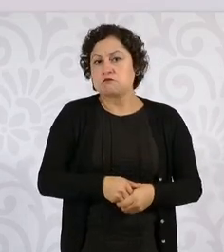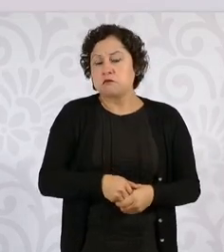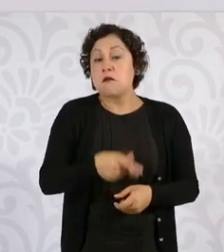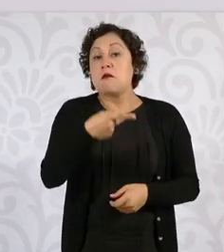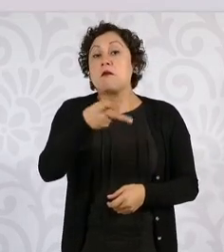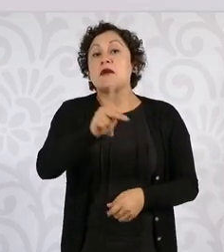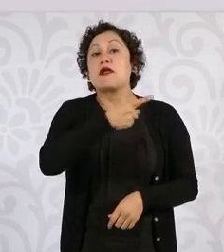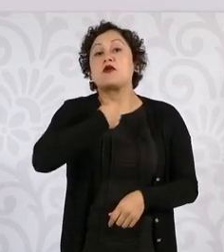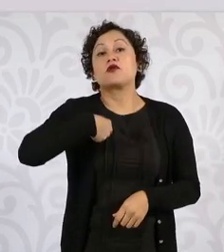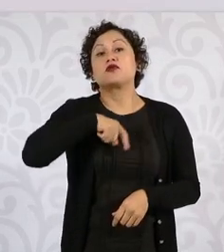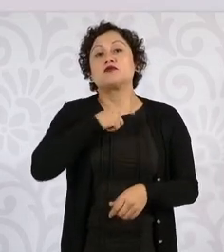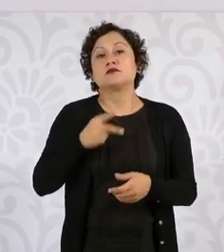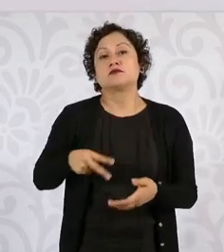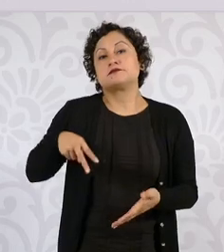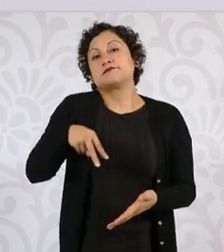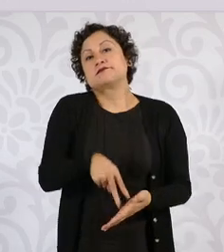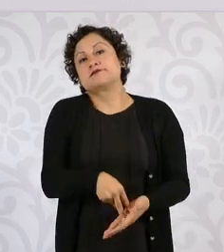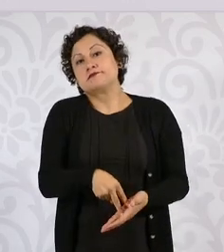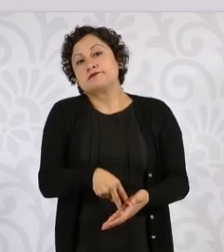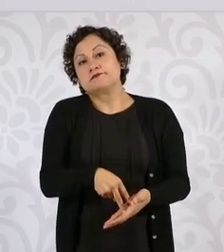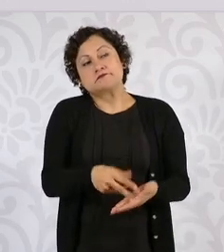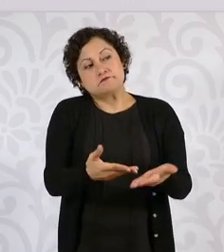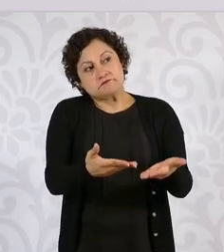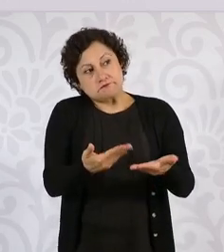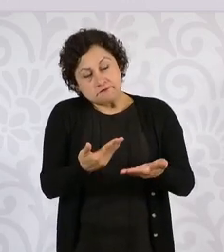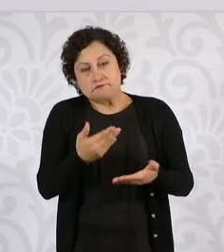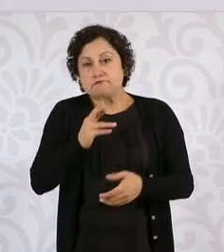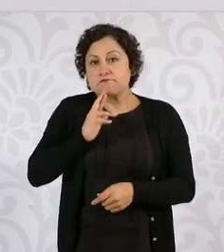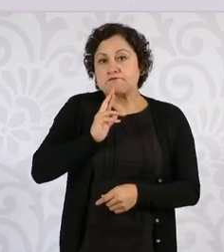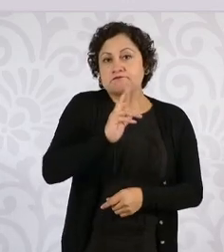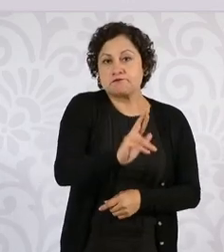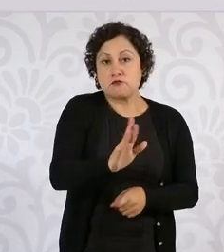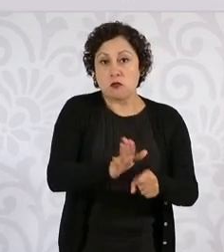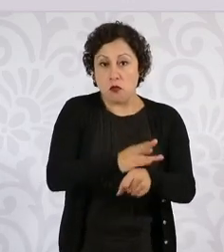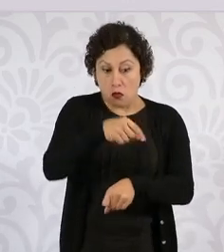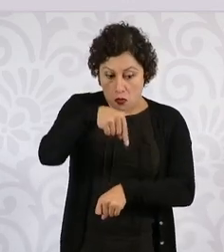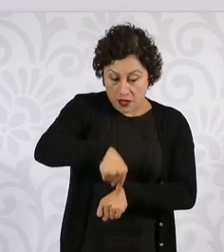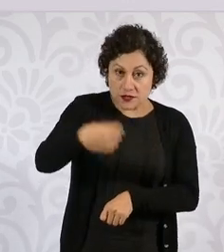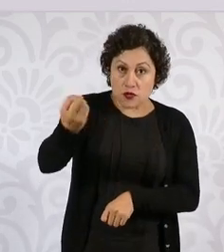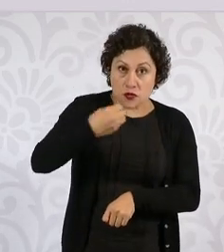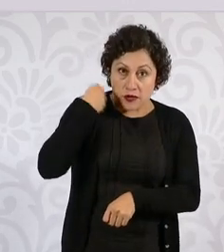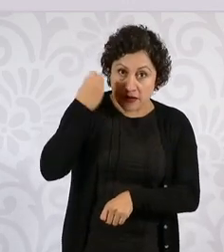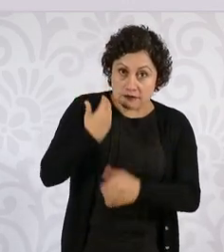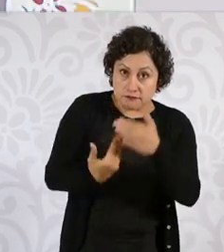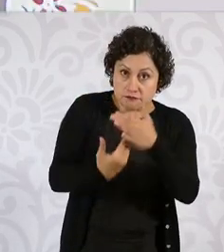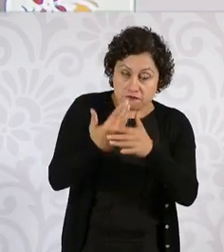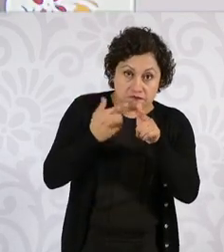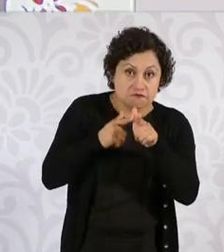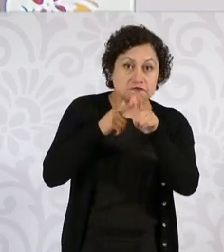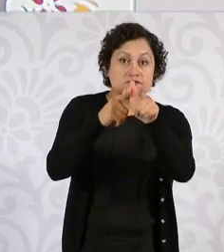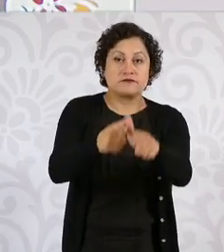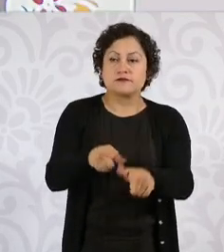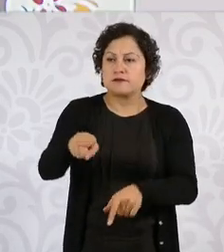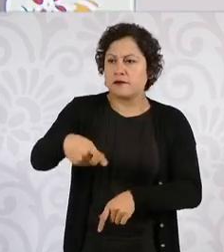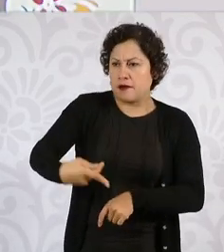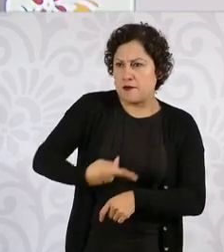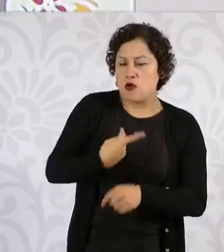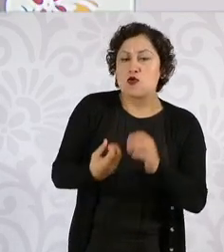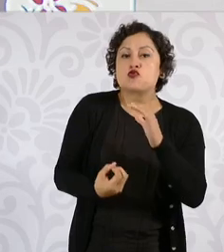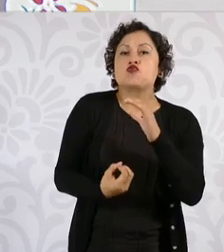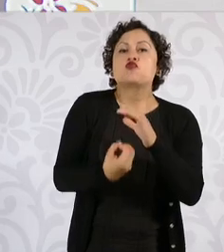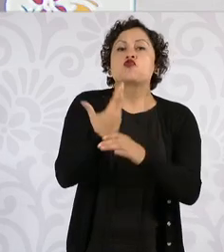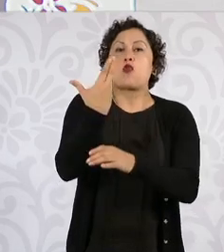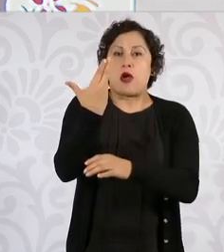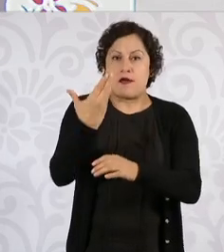eso continuamos con las mañaneras del pueblo. ¿Surgió un nuevo régimen? Sí. A partir de 2018 nació